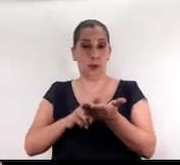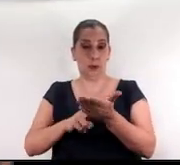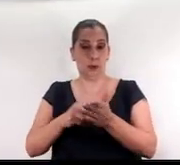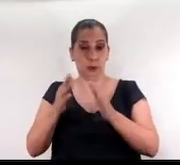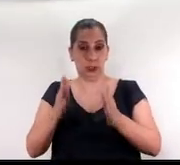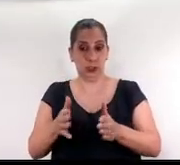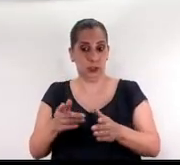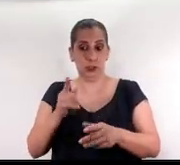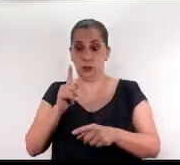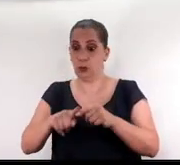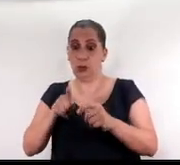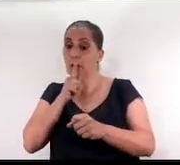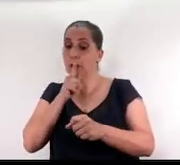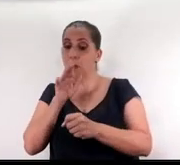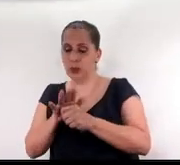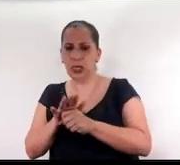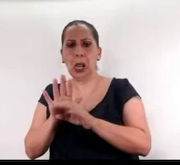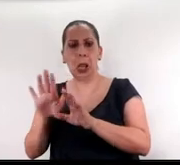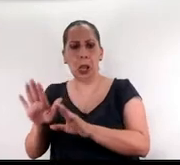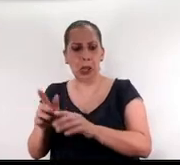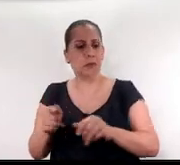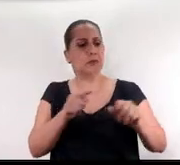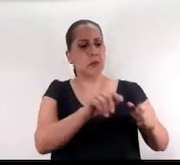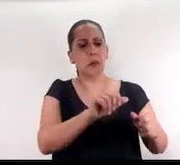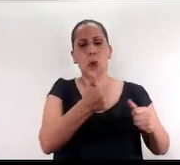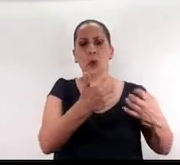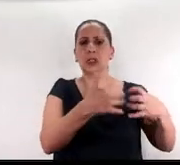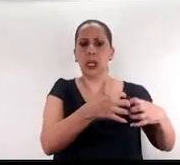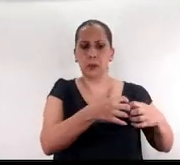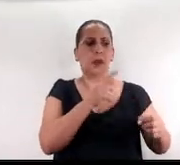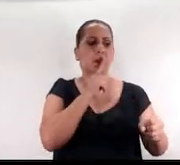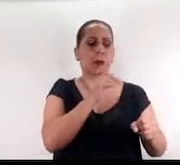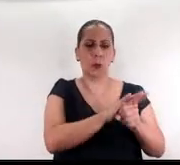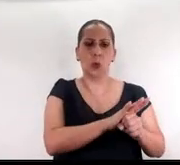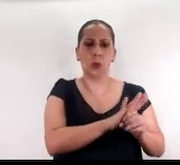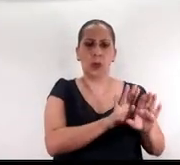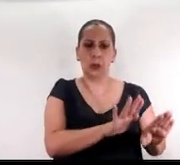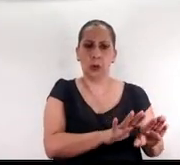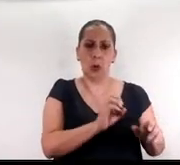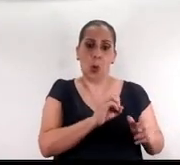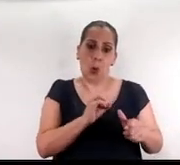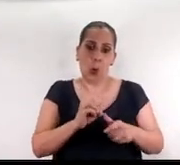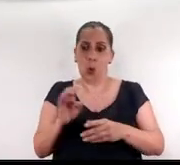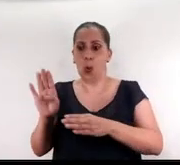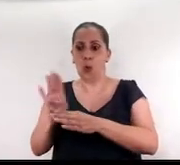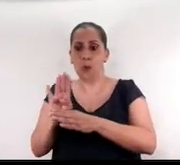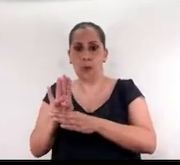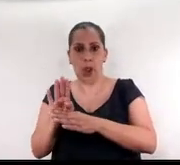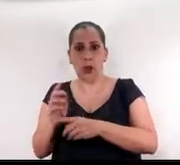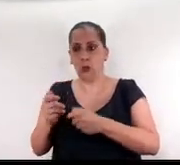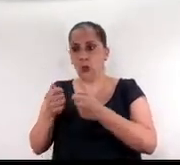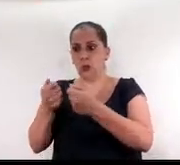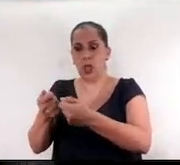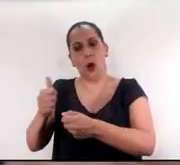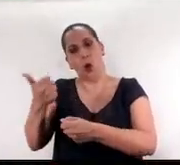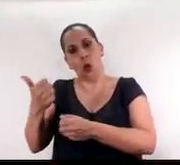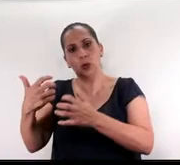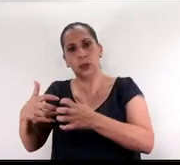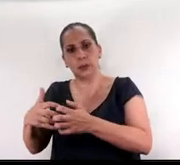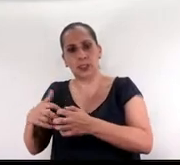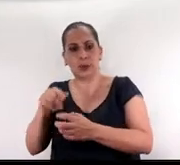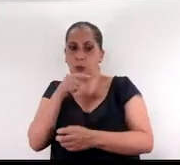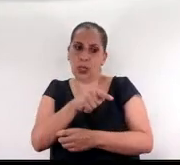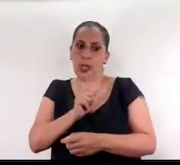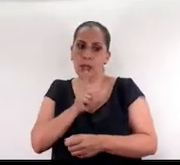cumplir la empresa A, que cumpla la empresa B, pero entonces, o el banco que lo tome y que se lo adjudique a otra empresa porque no